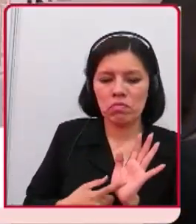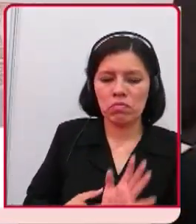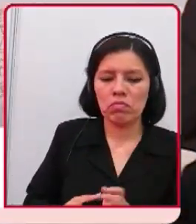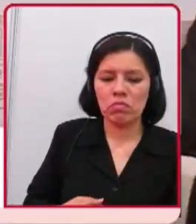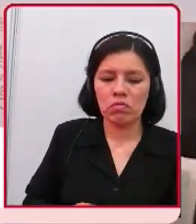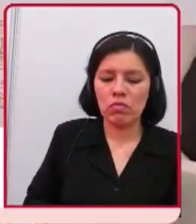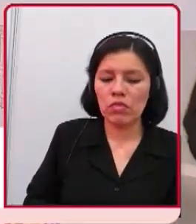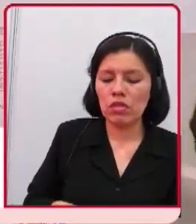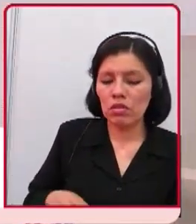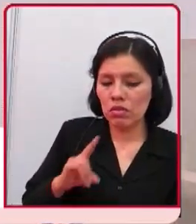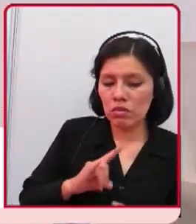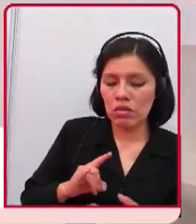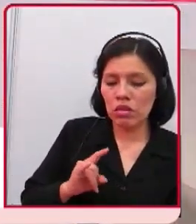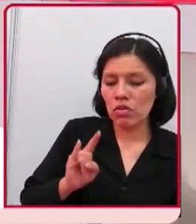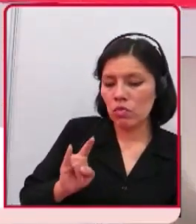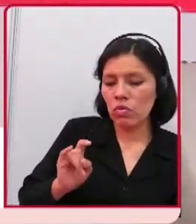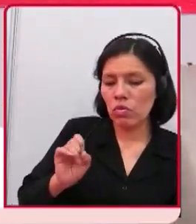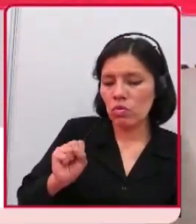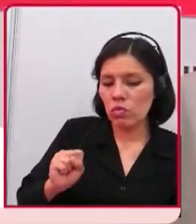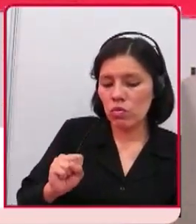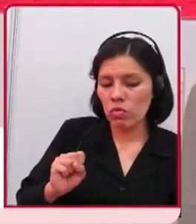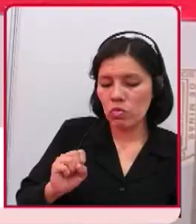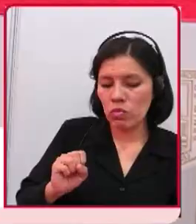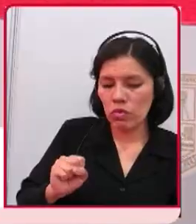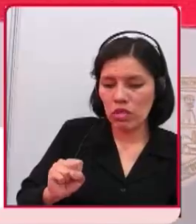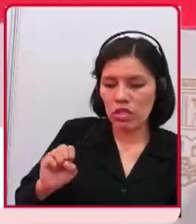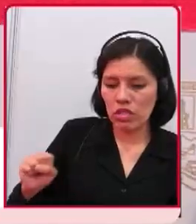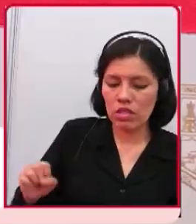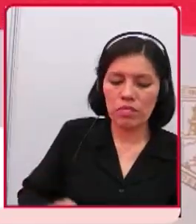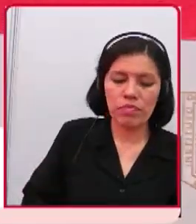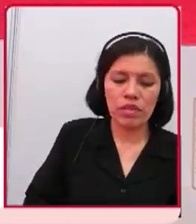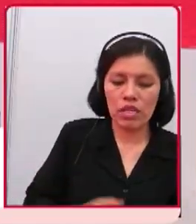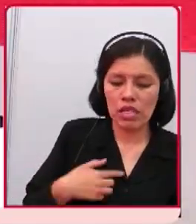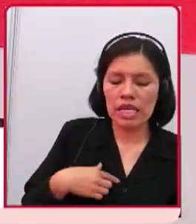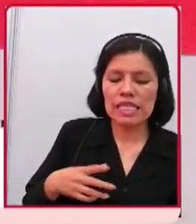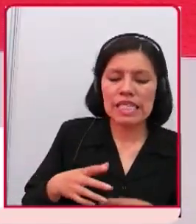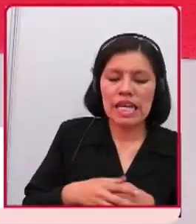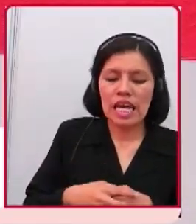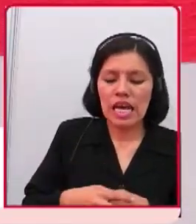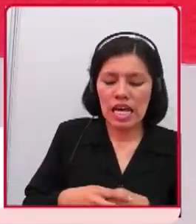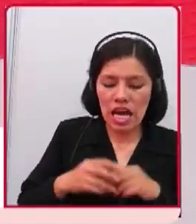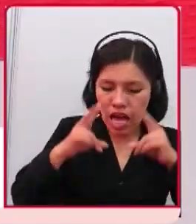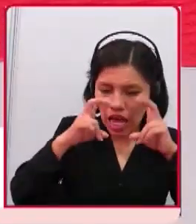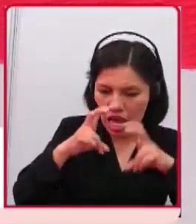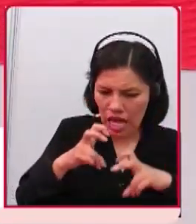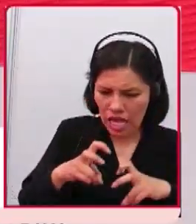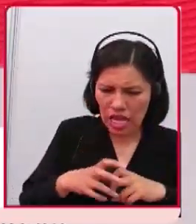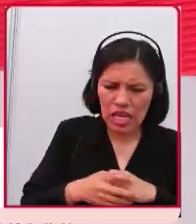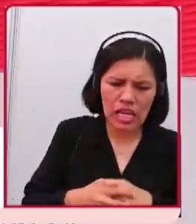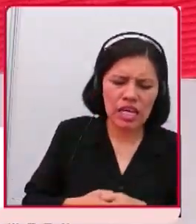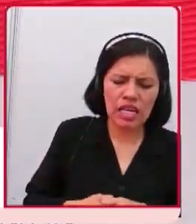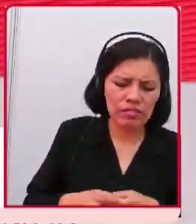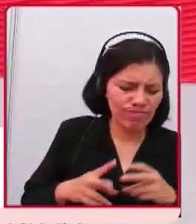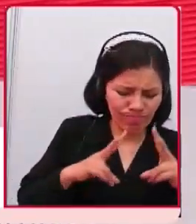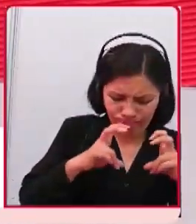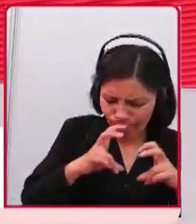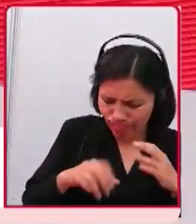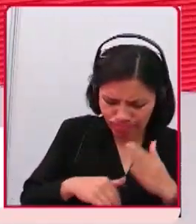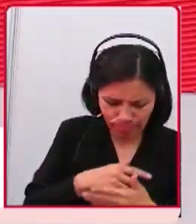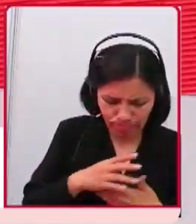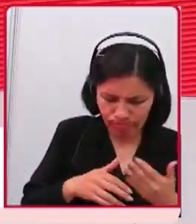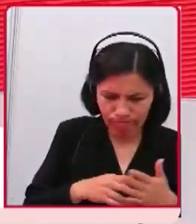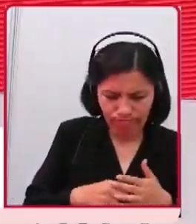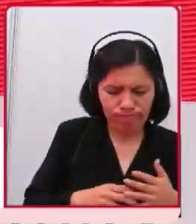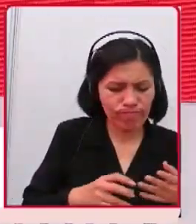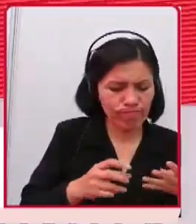el UCS, el ISA, también fue el inicio del análisis exploratorio que hicimos. Pusimos todas las variables que podrían afectar